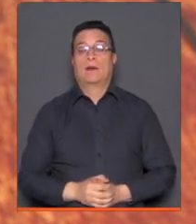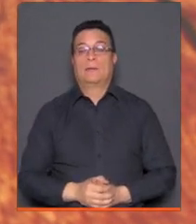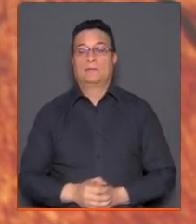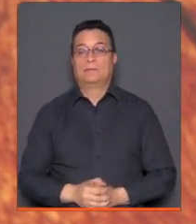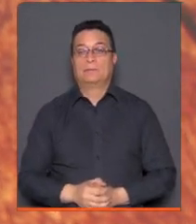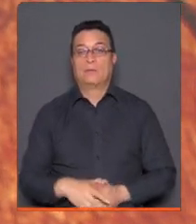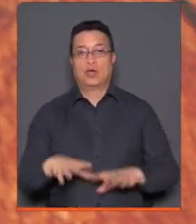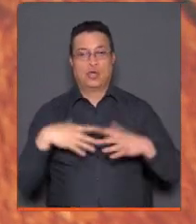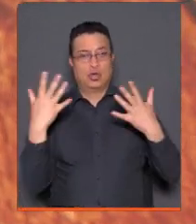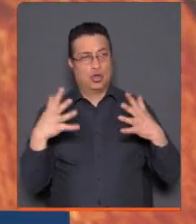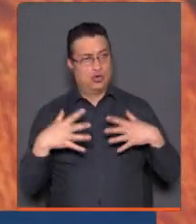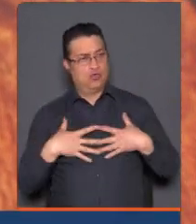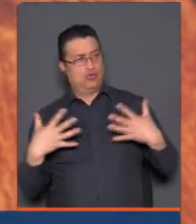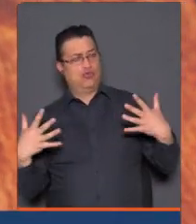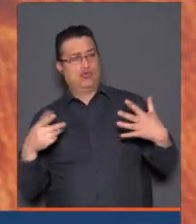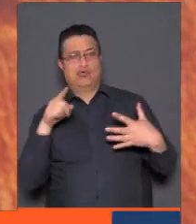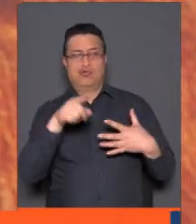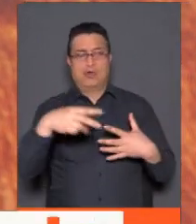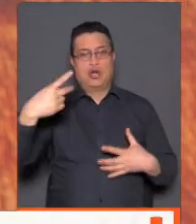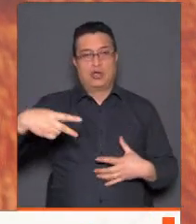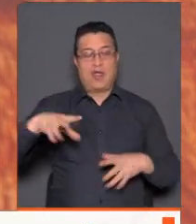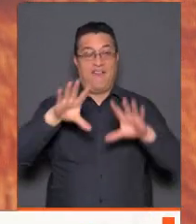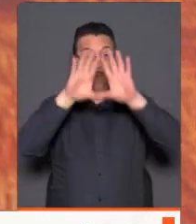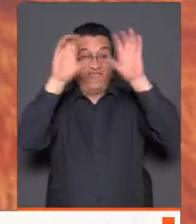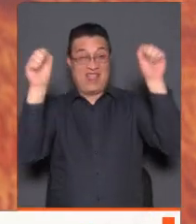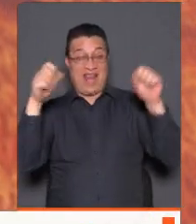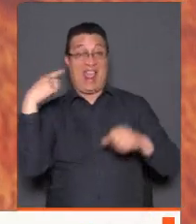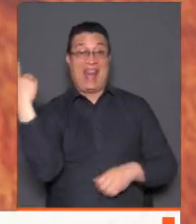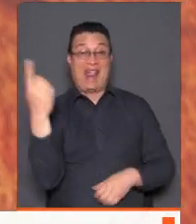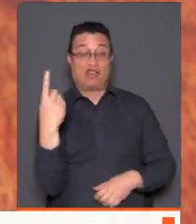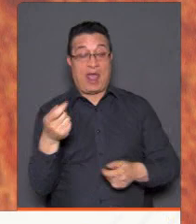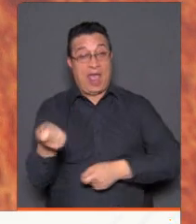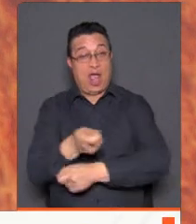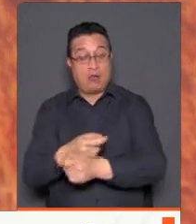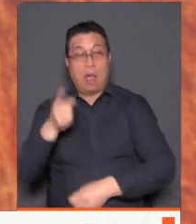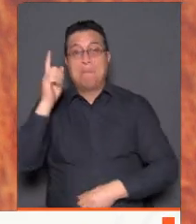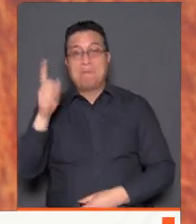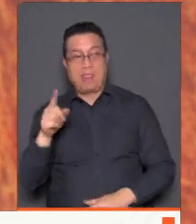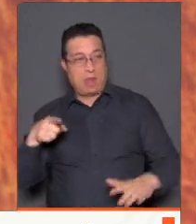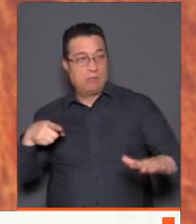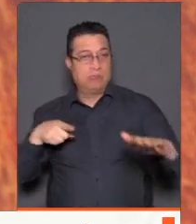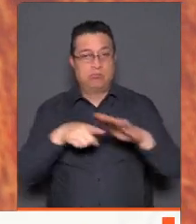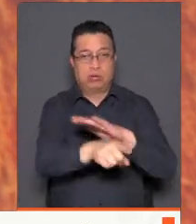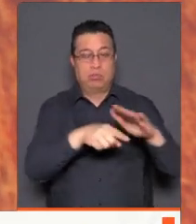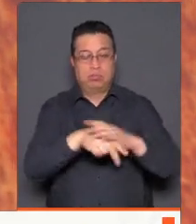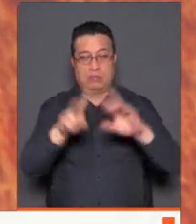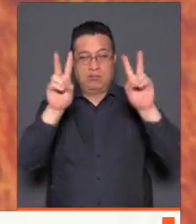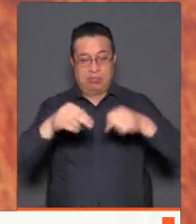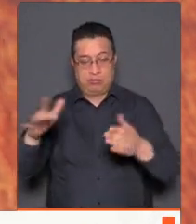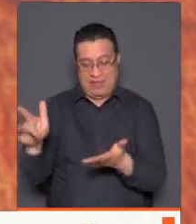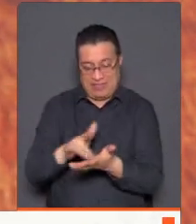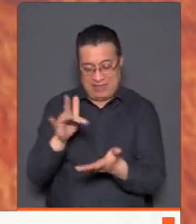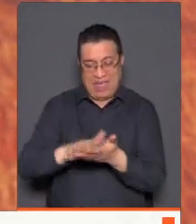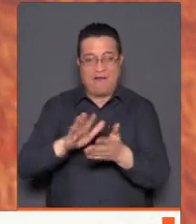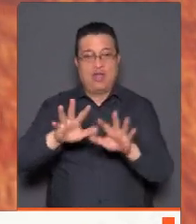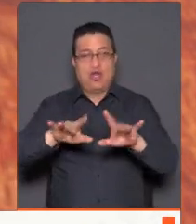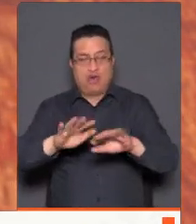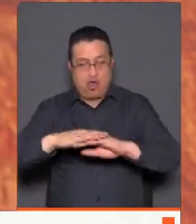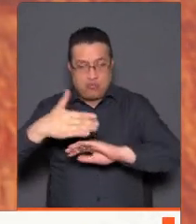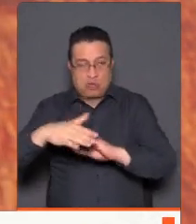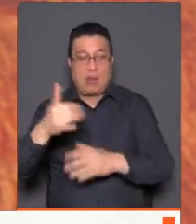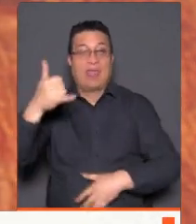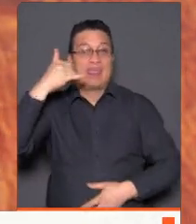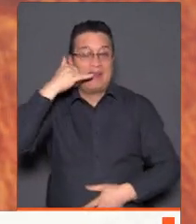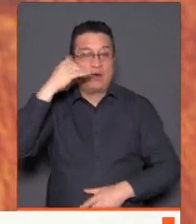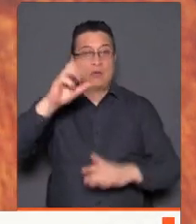Mucha conmoción ha causado la noticia de que la Fiscalía Nacional Económica ordenó la incautación de tablets, computadores, teléfonos de los